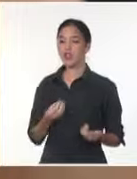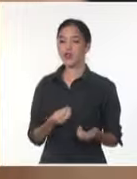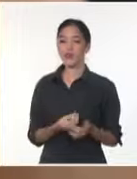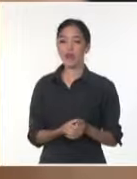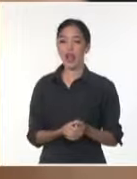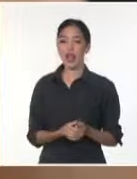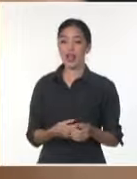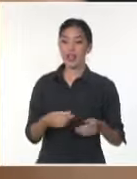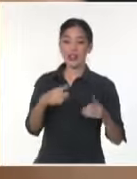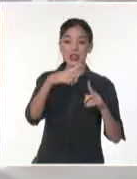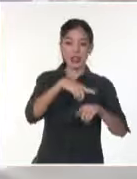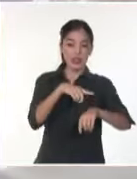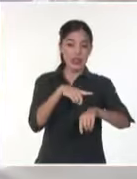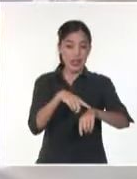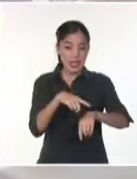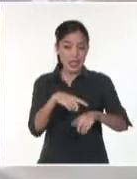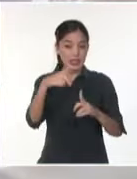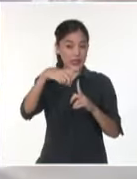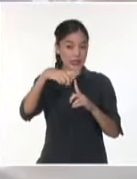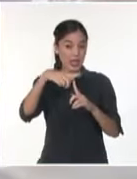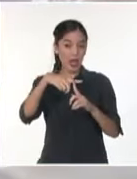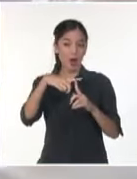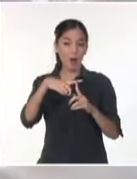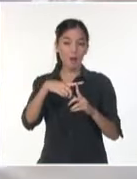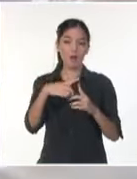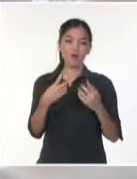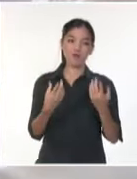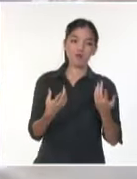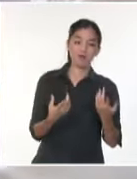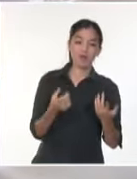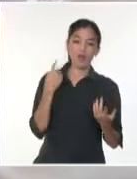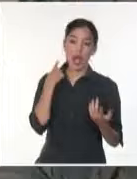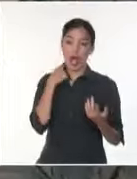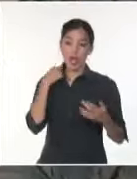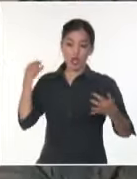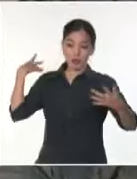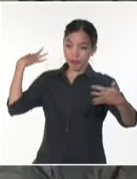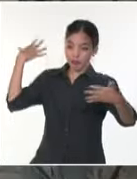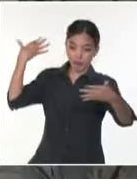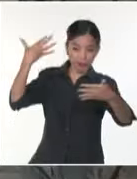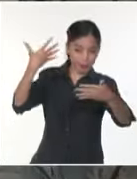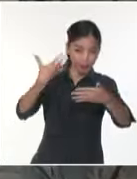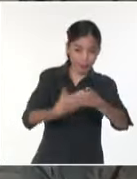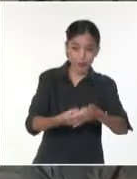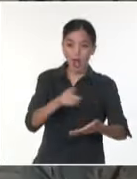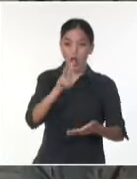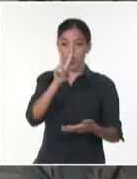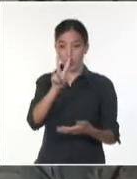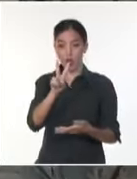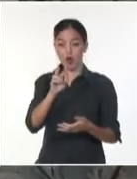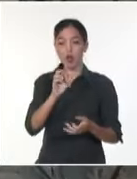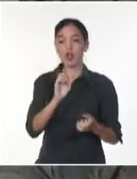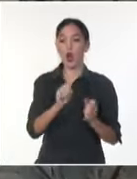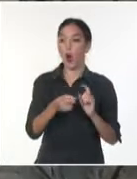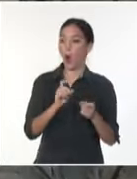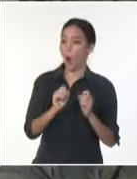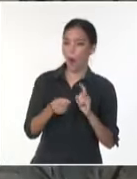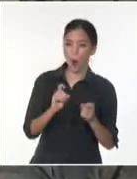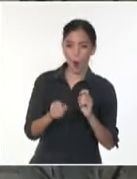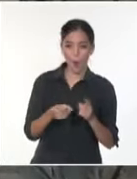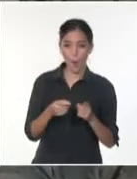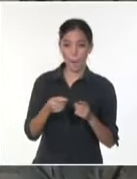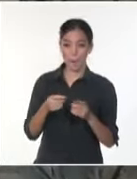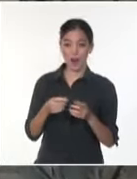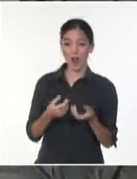de 2 años etapa en la cual pueden realizarse sus compras en el exterior en esos